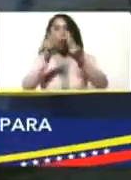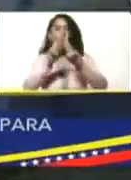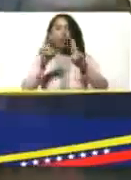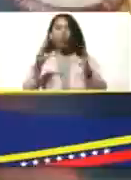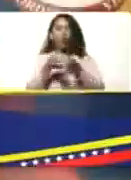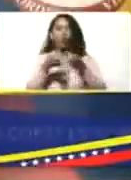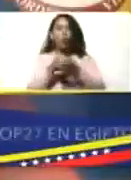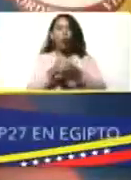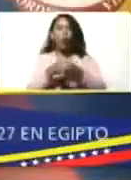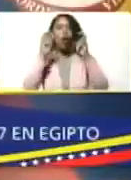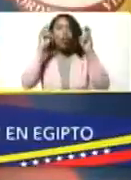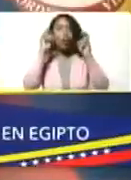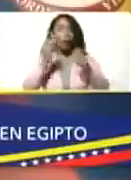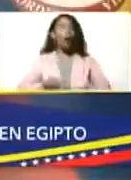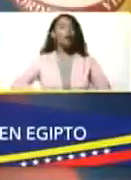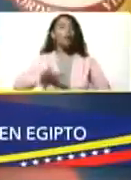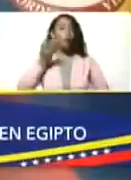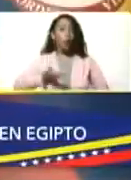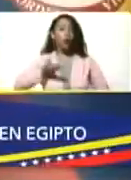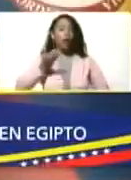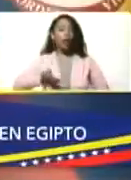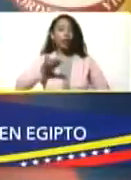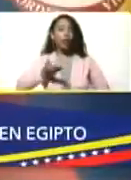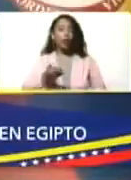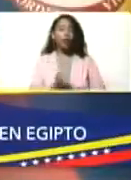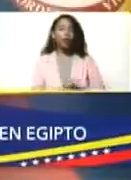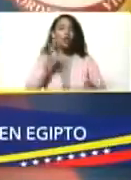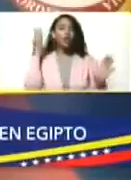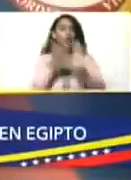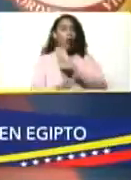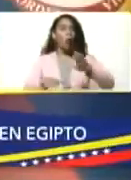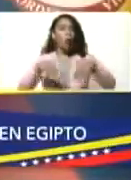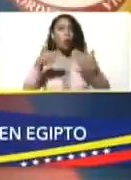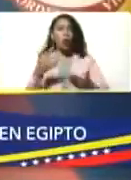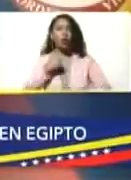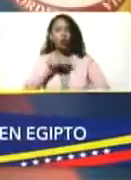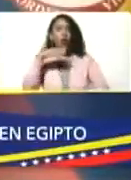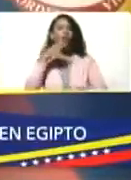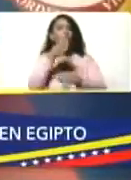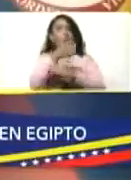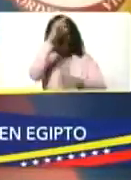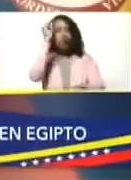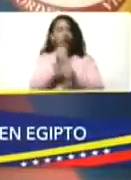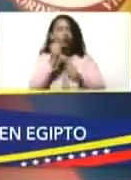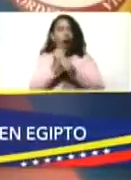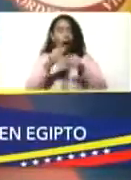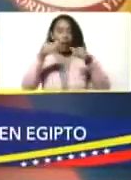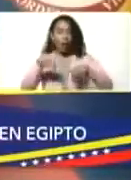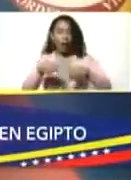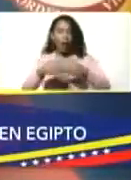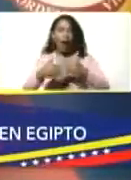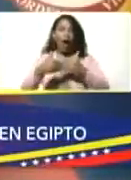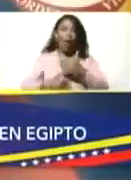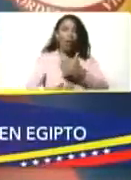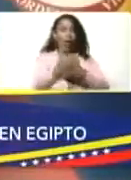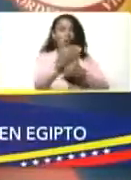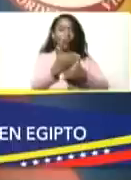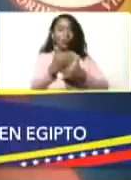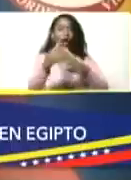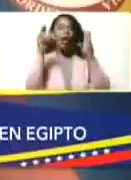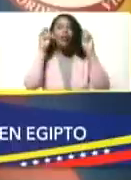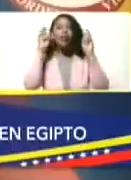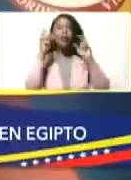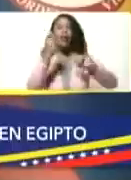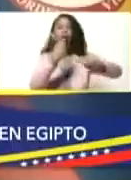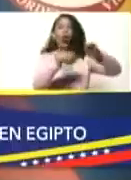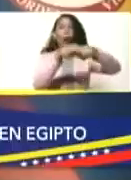conjunto de temas importantes sobre los cuales vamos a trabajar de aquí en adelante en materia